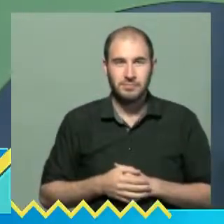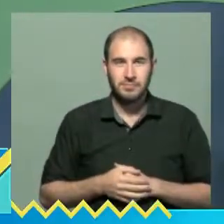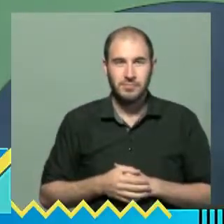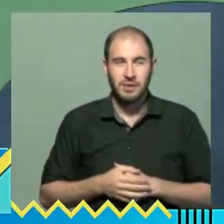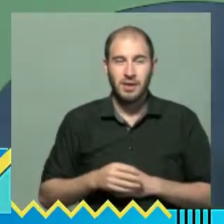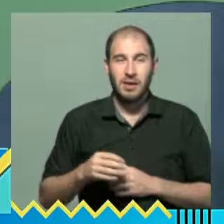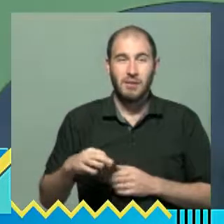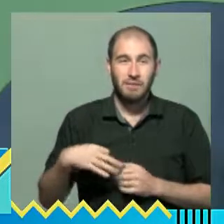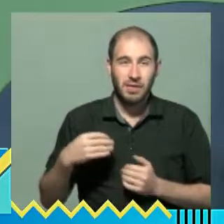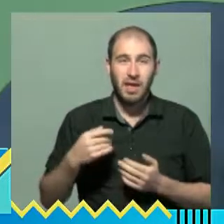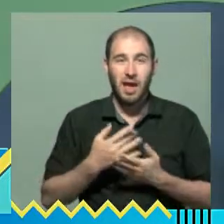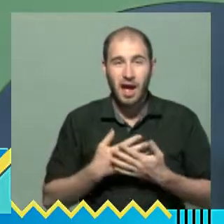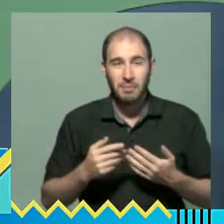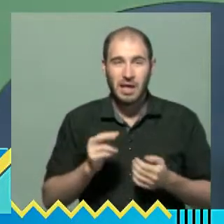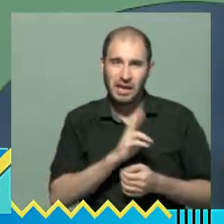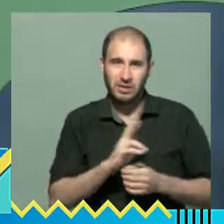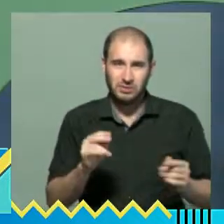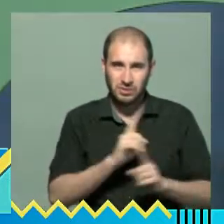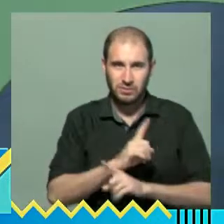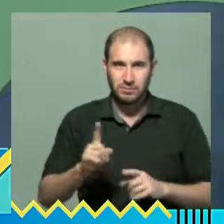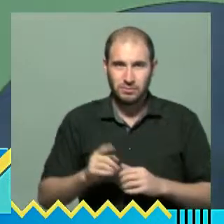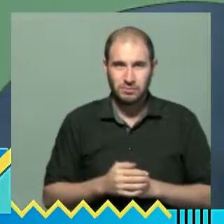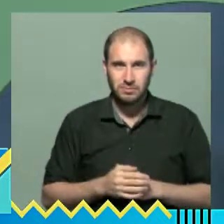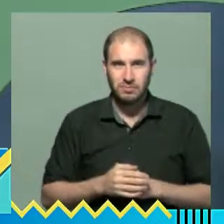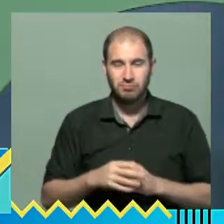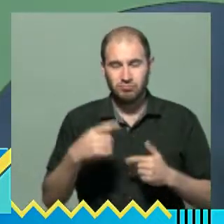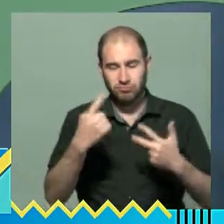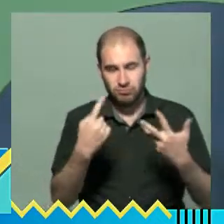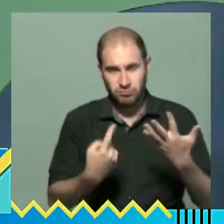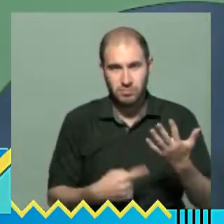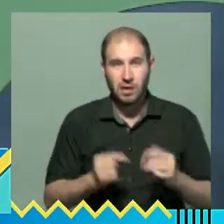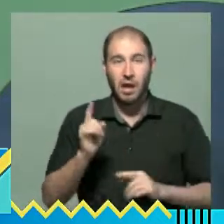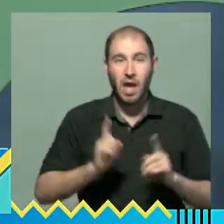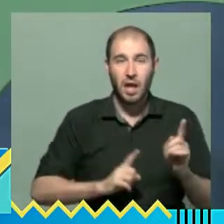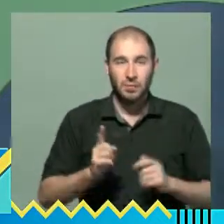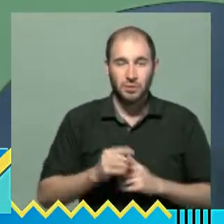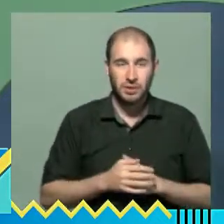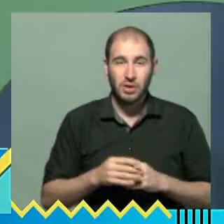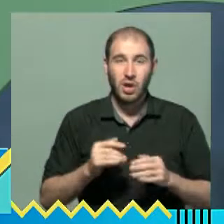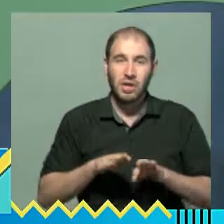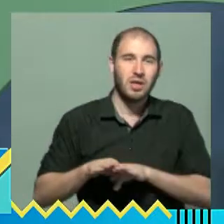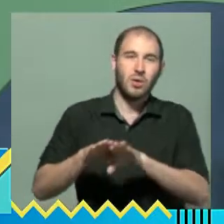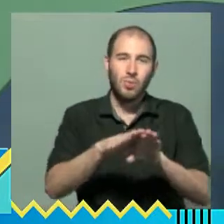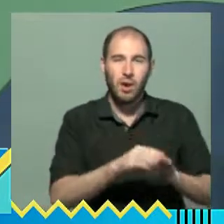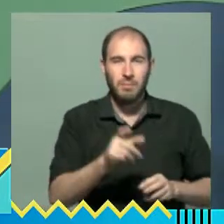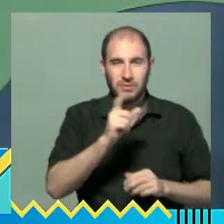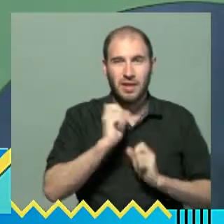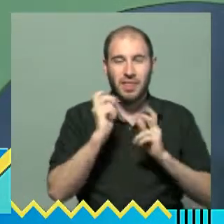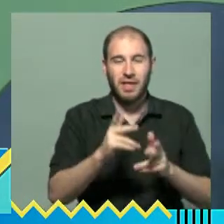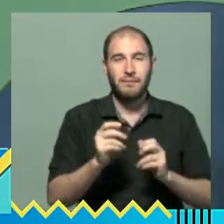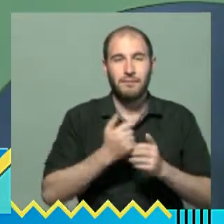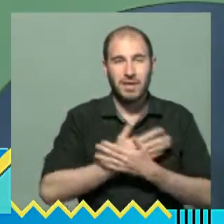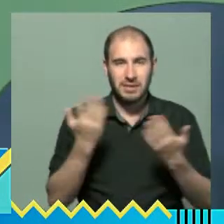vida espiritual, no necesariamente religiosa. O sea, hay algunas cosas que son comunes a las personas que dicen vivir